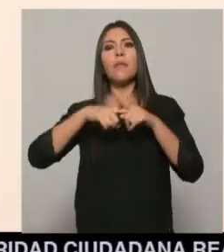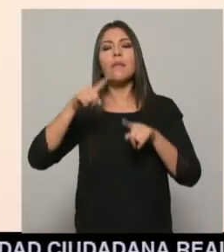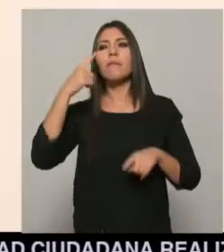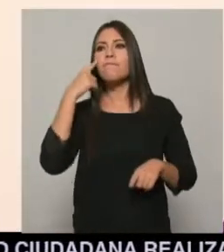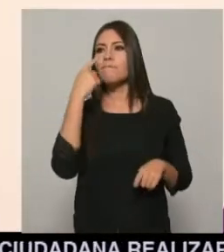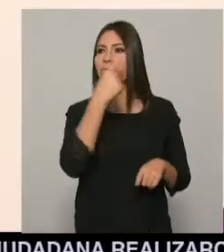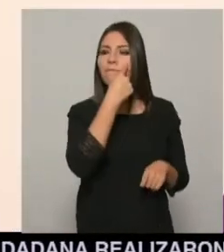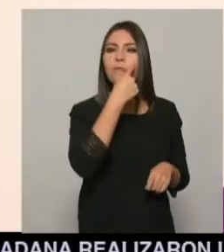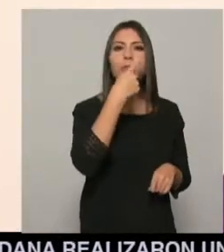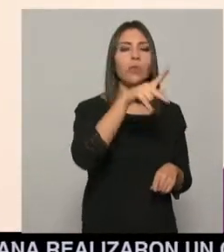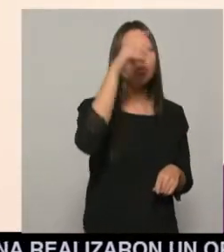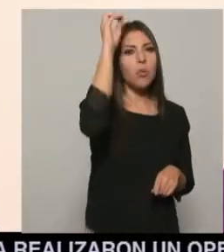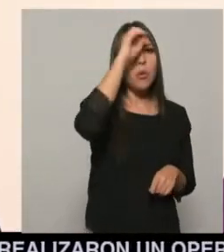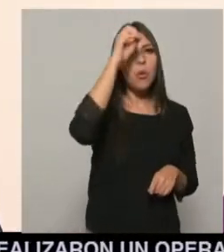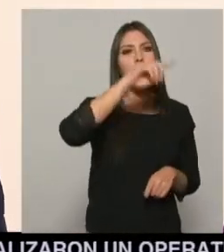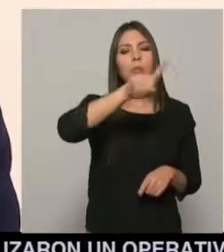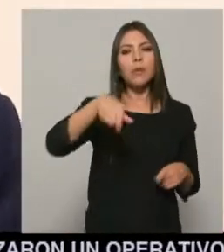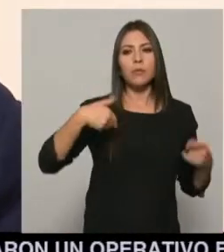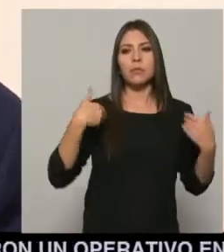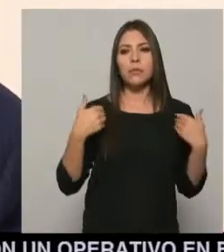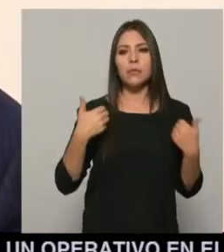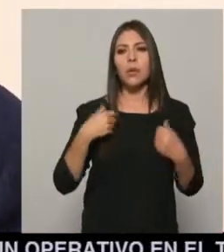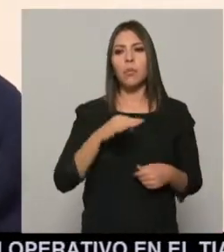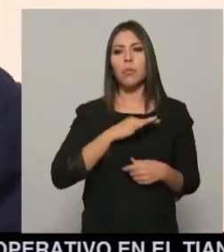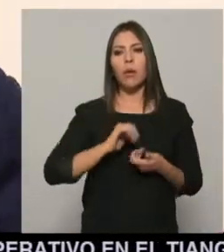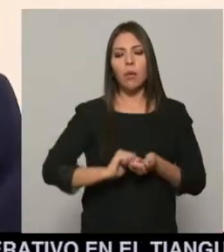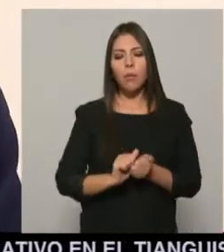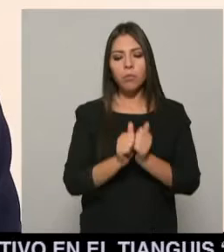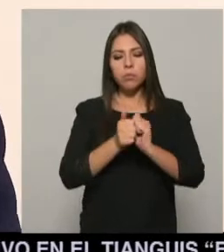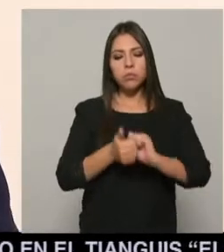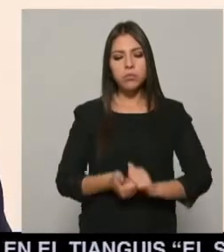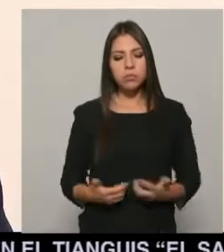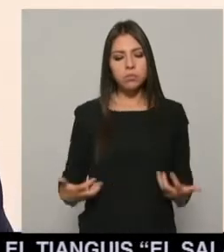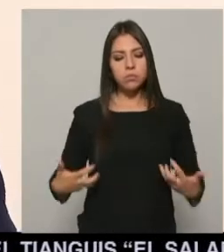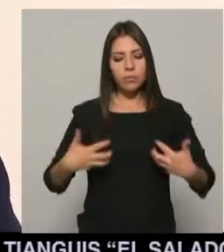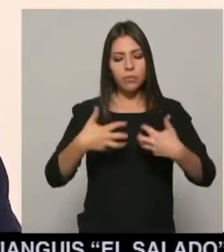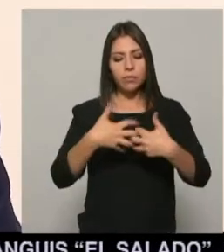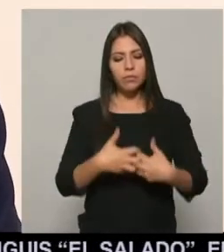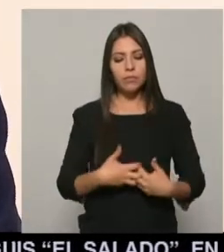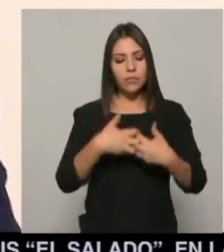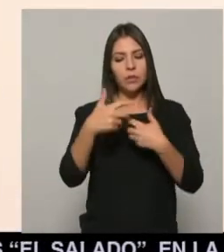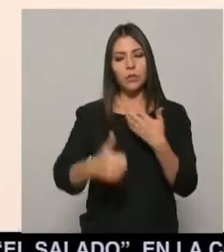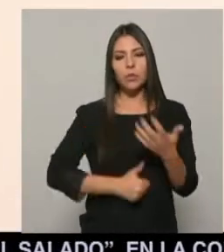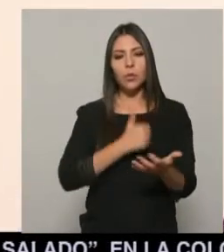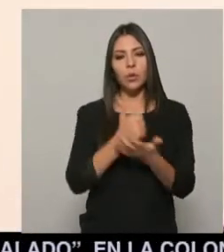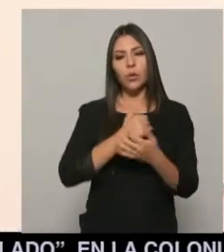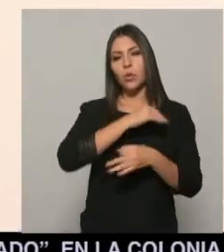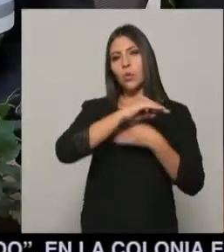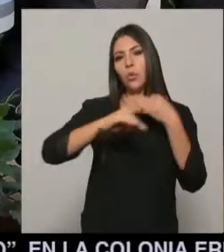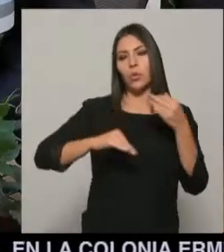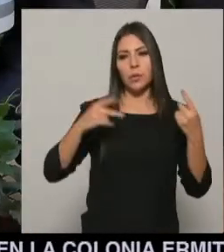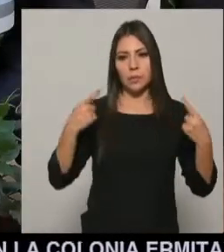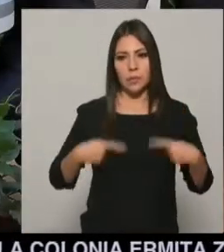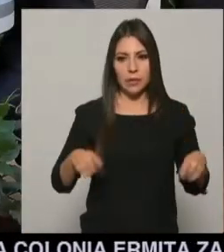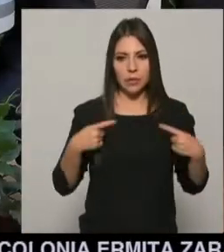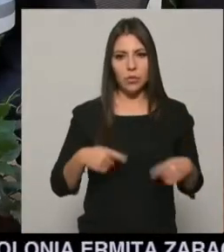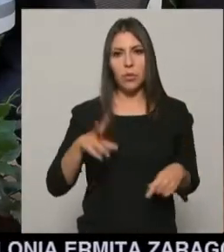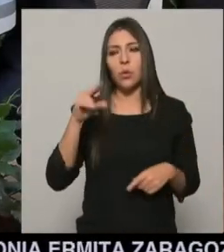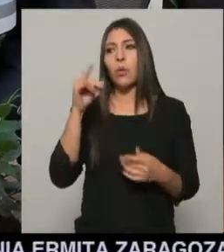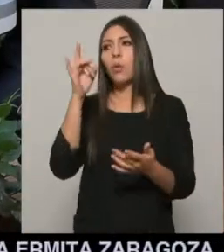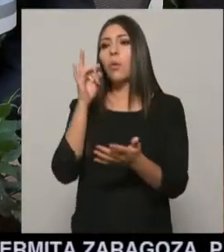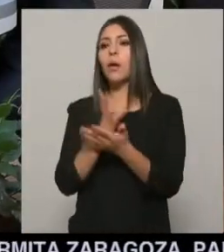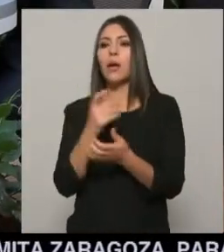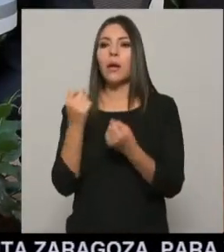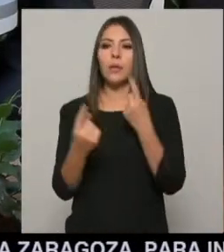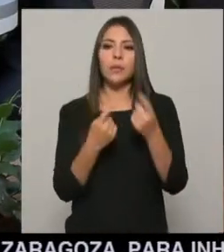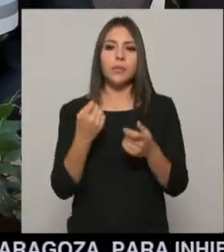a partir de ahí se puedan plantear la construcción de una ciudad para todos los capitalinos, no nada más para ellos. Sí. Hoy ya estamos en la recta final casi de esta